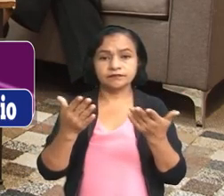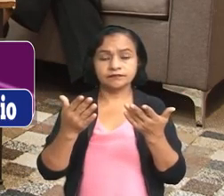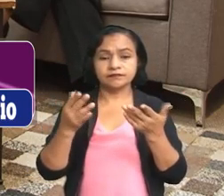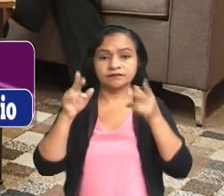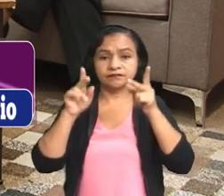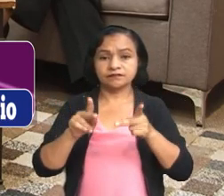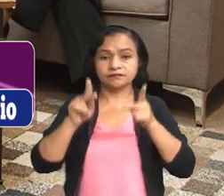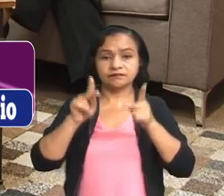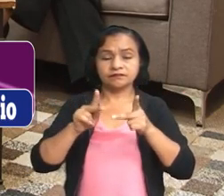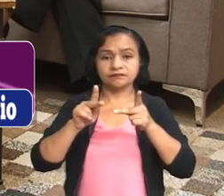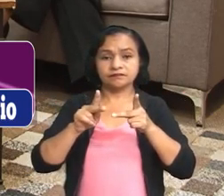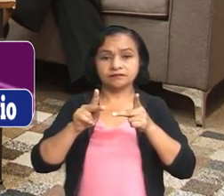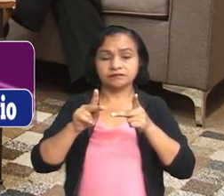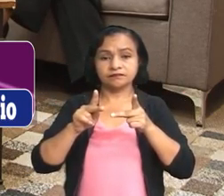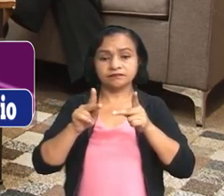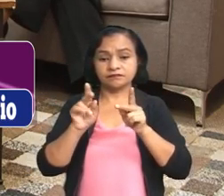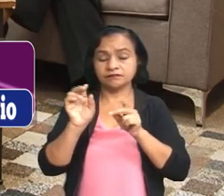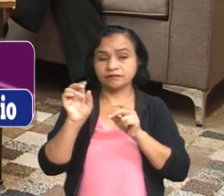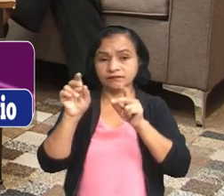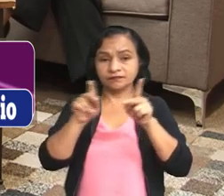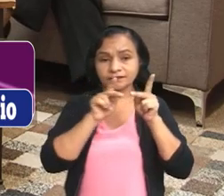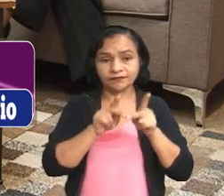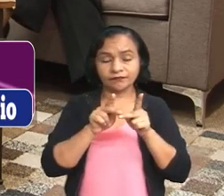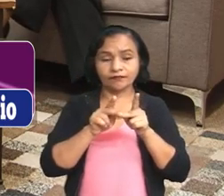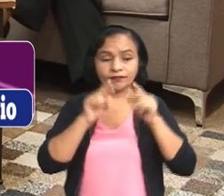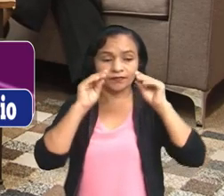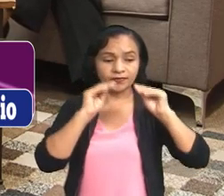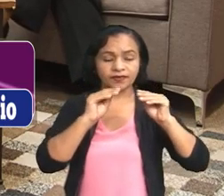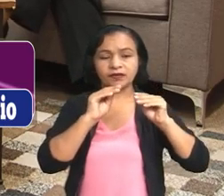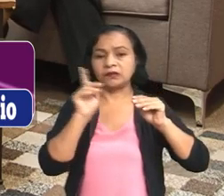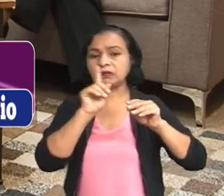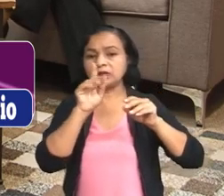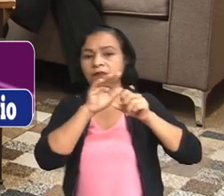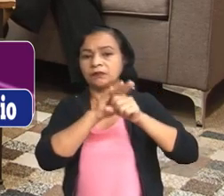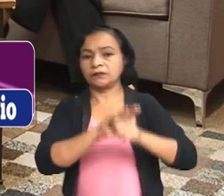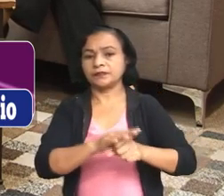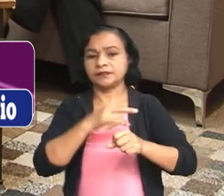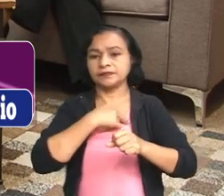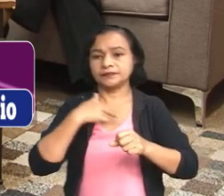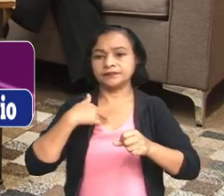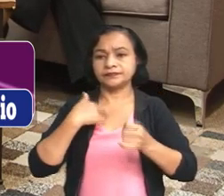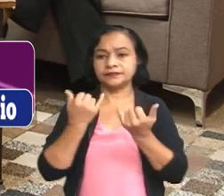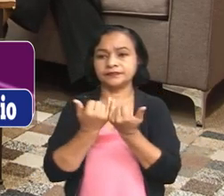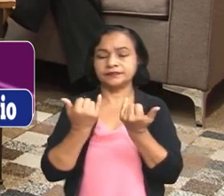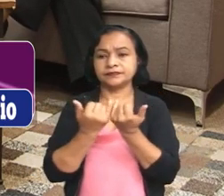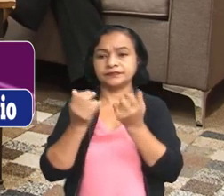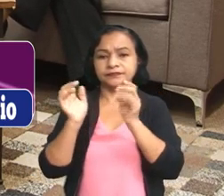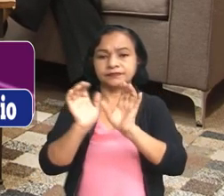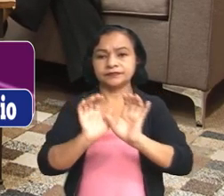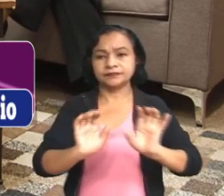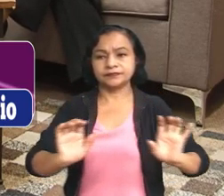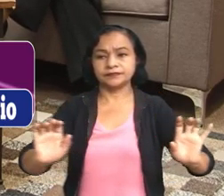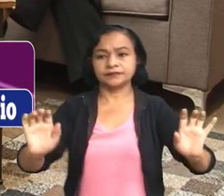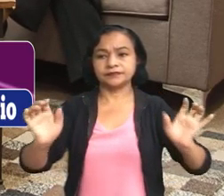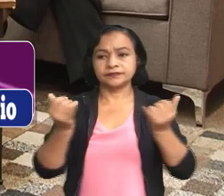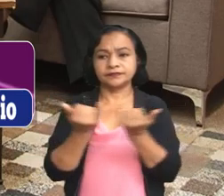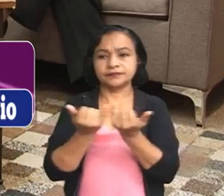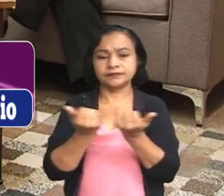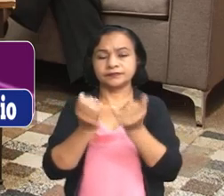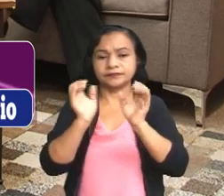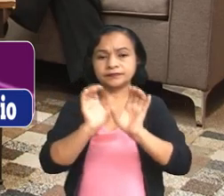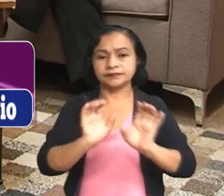de no querer que nuestra sociedad se educara, se formara. ¿Y qué pasaba con nuestra niñez?